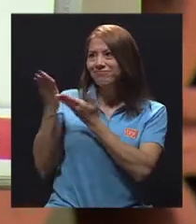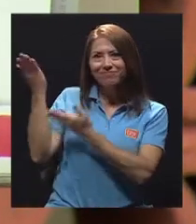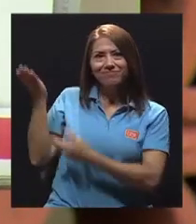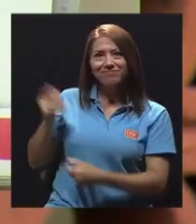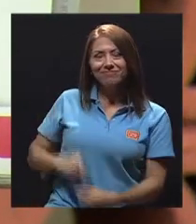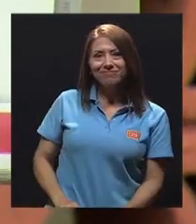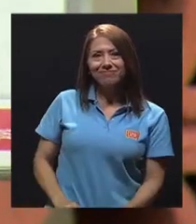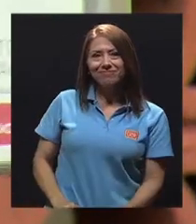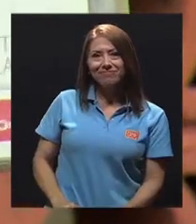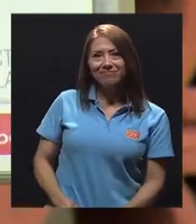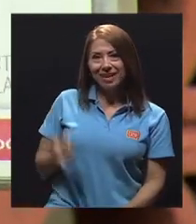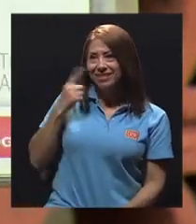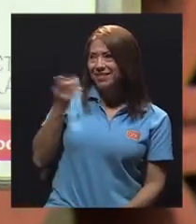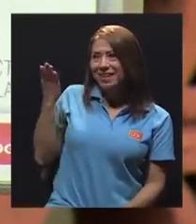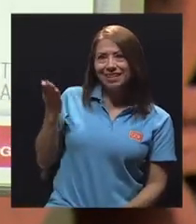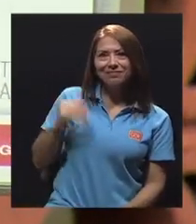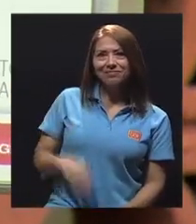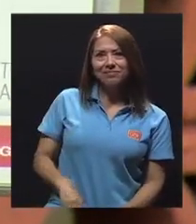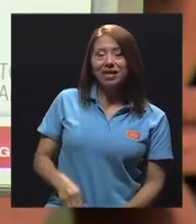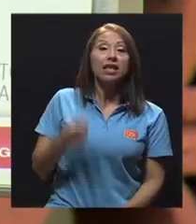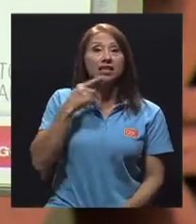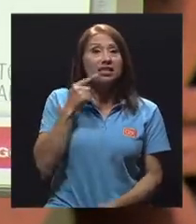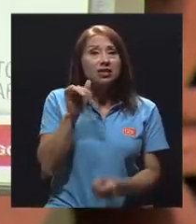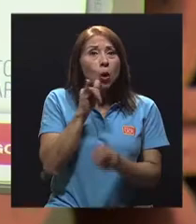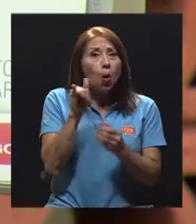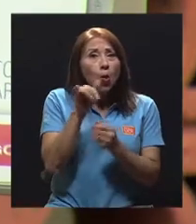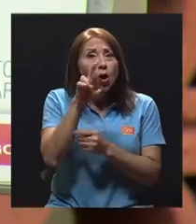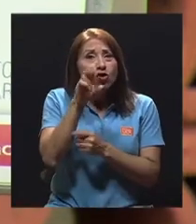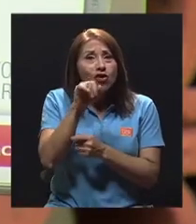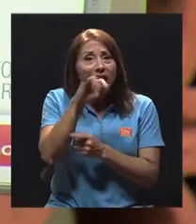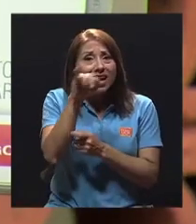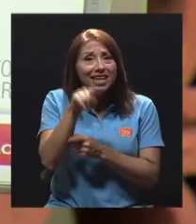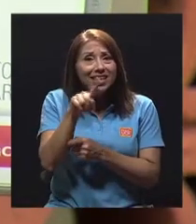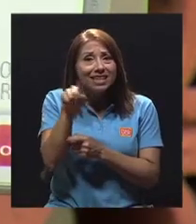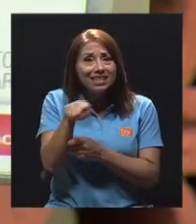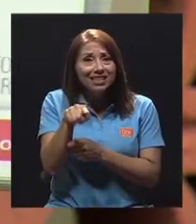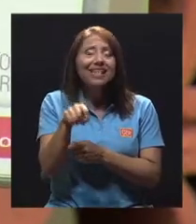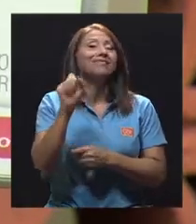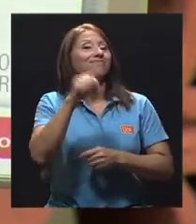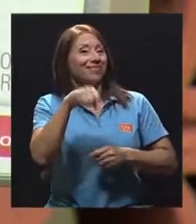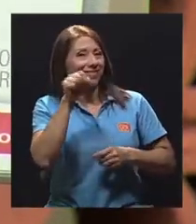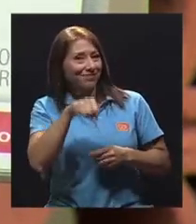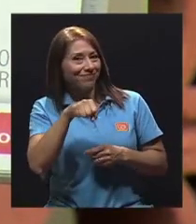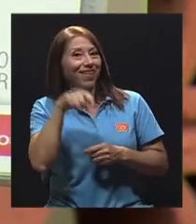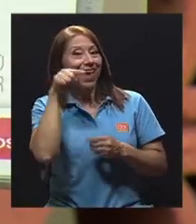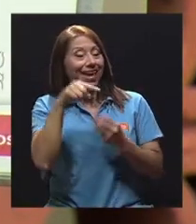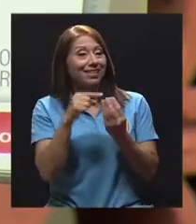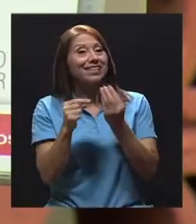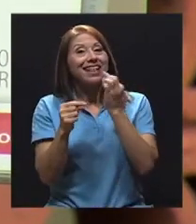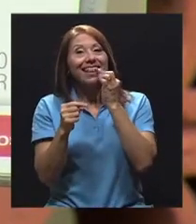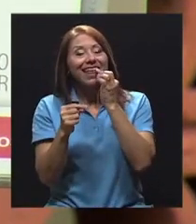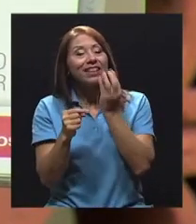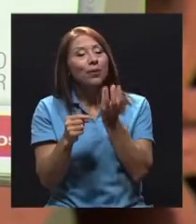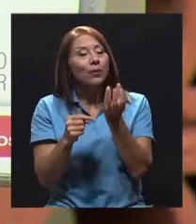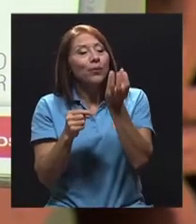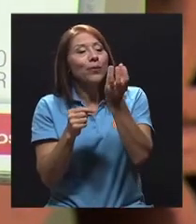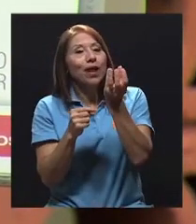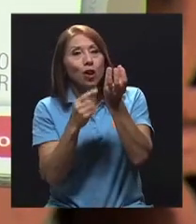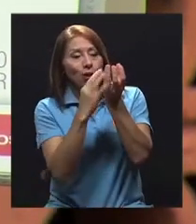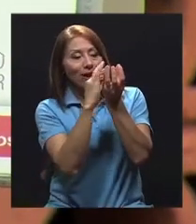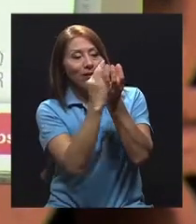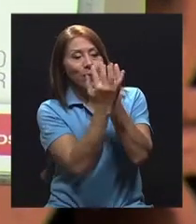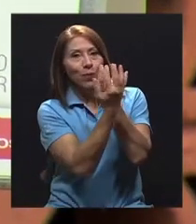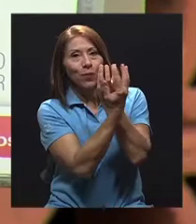¿ves? Que se ven como unas rayitas. Que es casi como la raíz, ¿no, doctor? Esta es la raíz del diente, ¿sí? Uh-huh. Esta es la parte coronal del diente, o lo que podemos ver